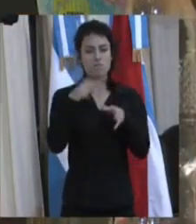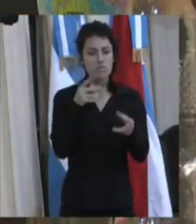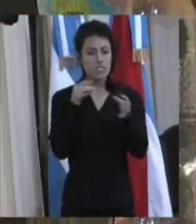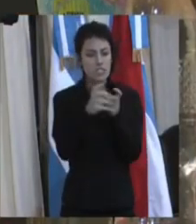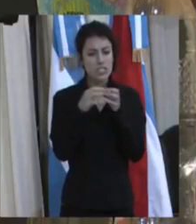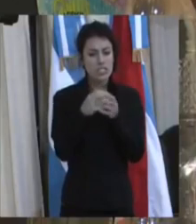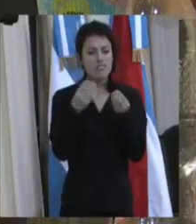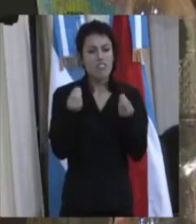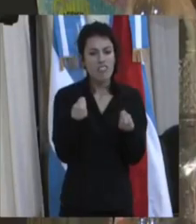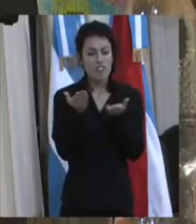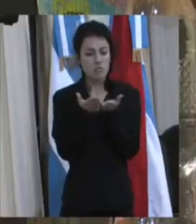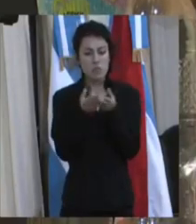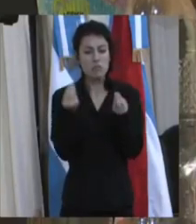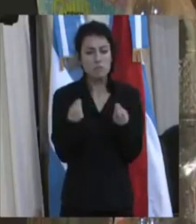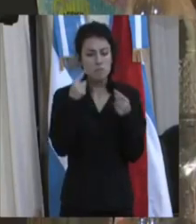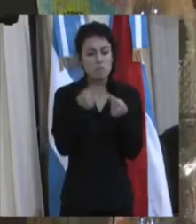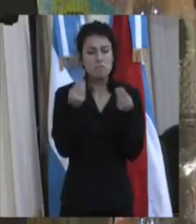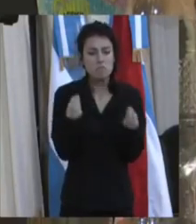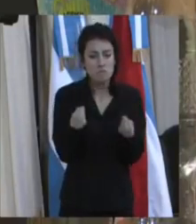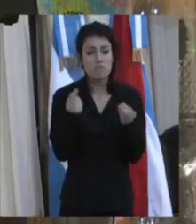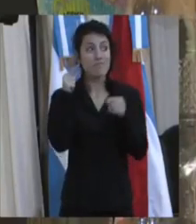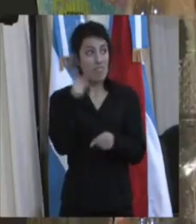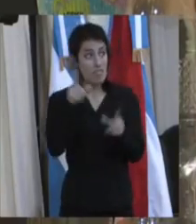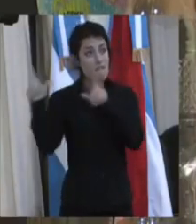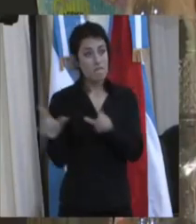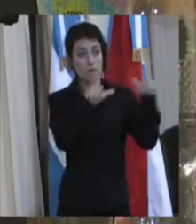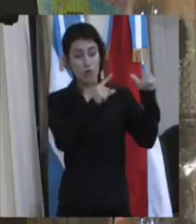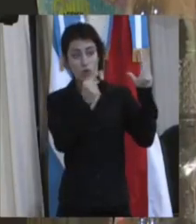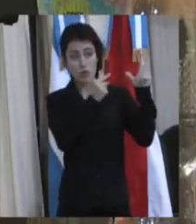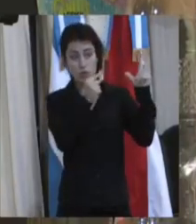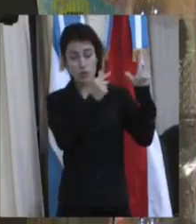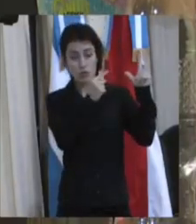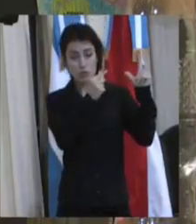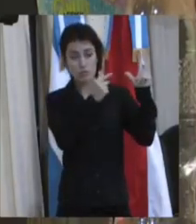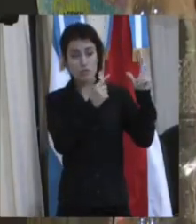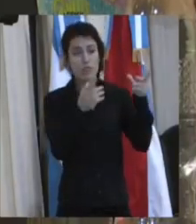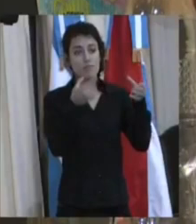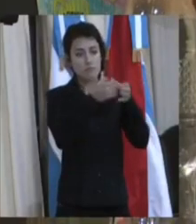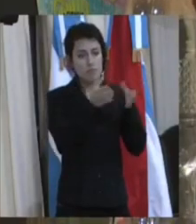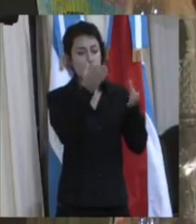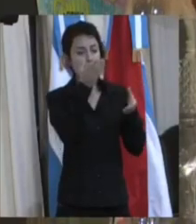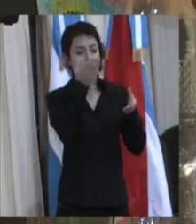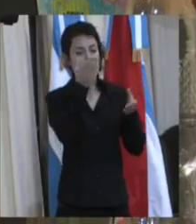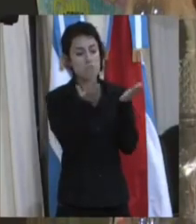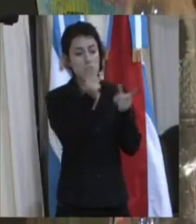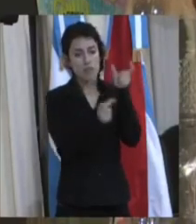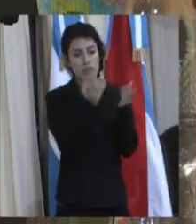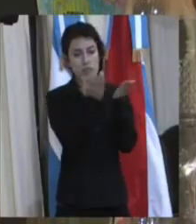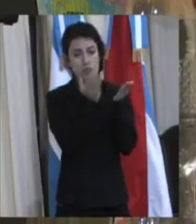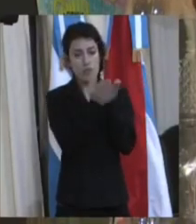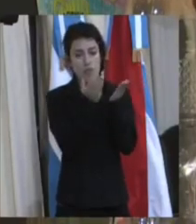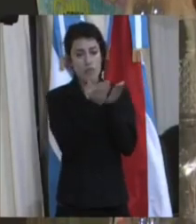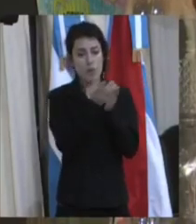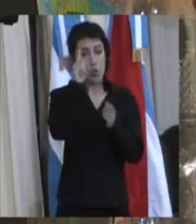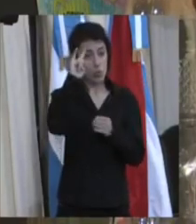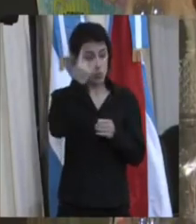discusiones son casi 100 estudiantes, y esta es la foto de la delegación de estudiantes uruguayos. A la que encontramos